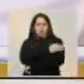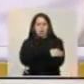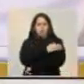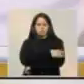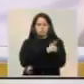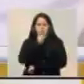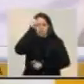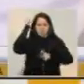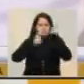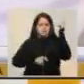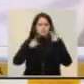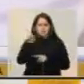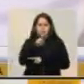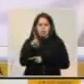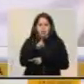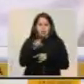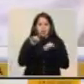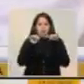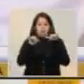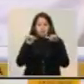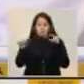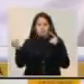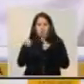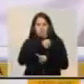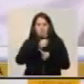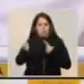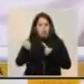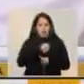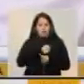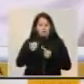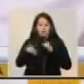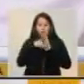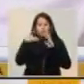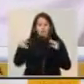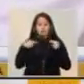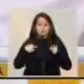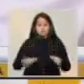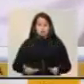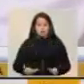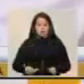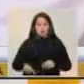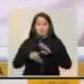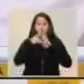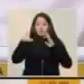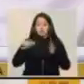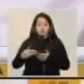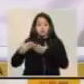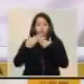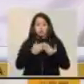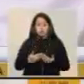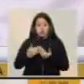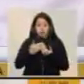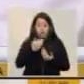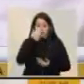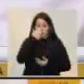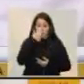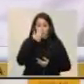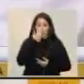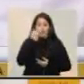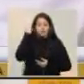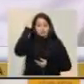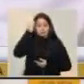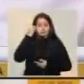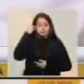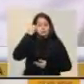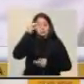del chavismo, esto es un caso de la violación de un derecho humano como lo es mi derecho al estudio. Yo creo y le